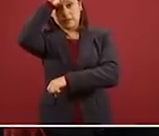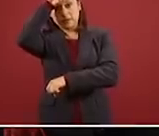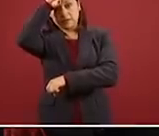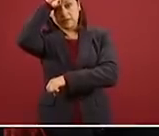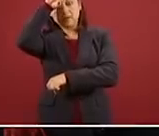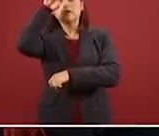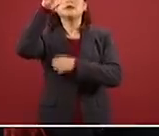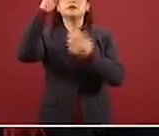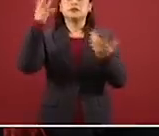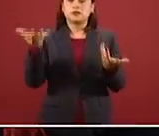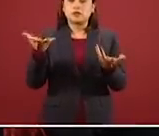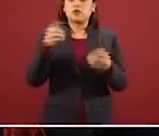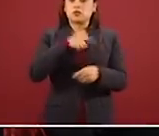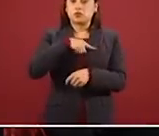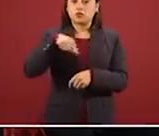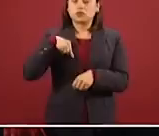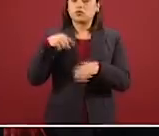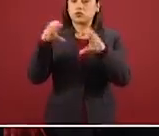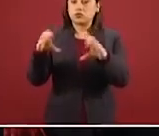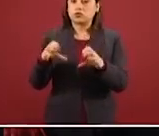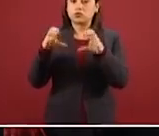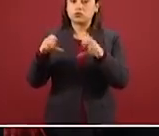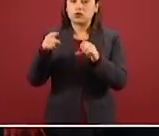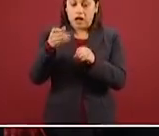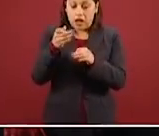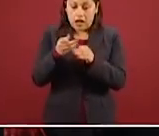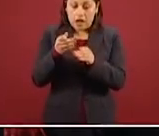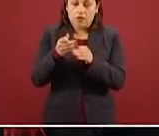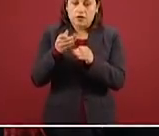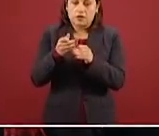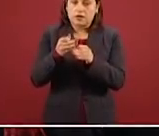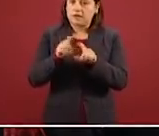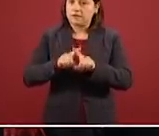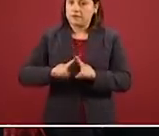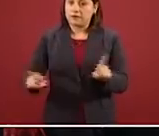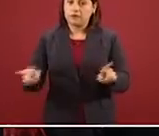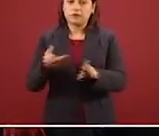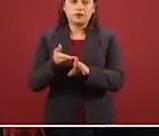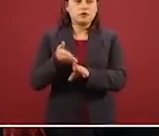las características del periodo neoliberal fue que